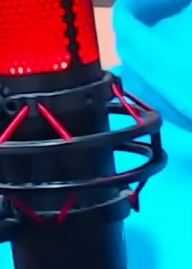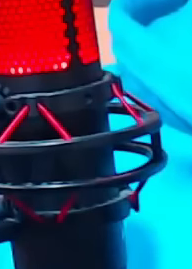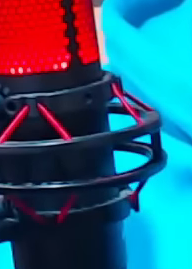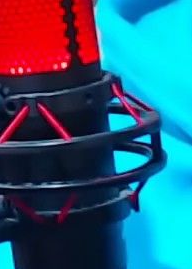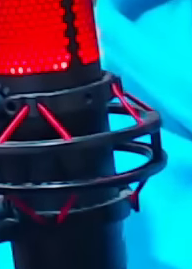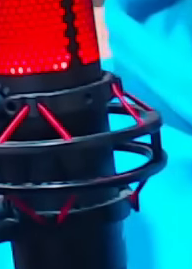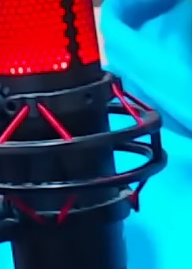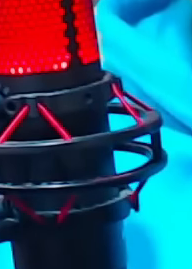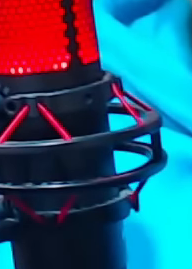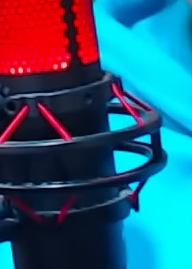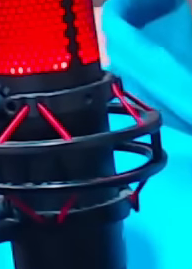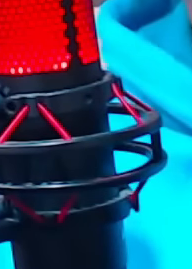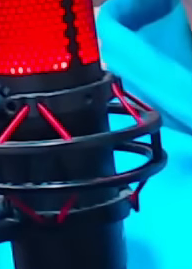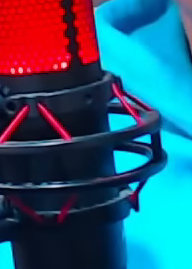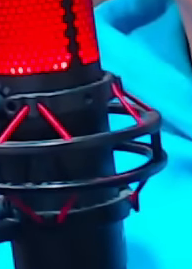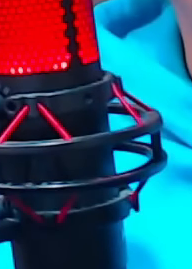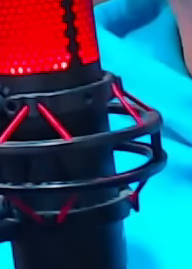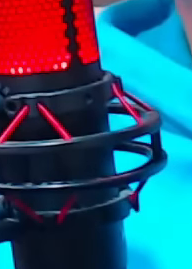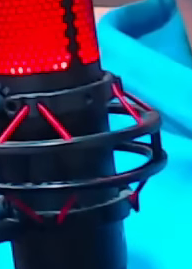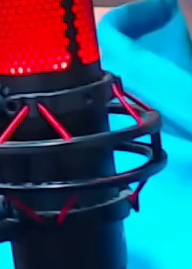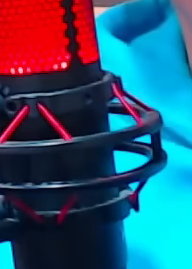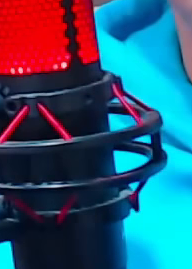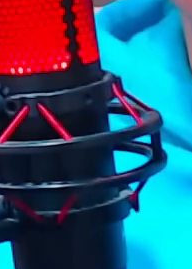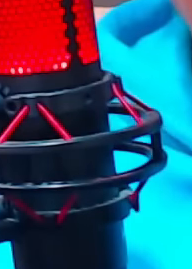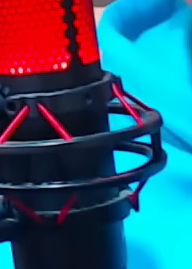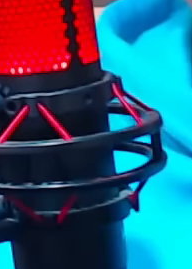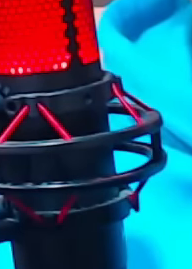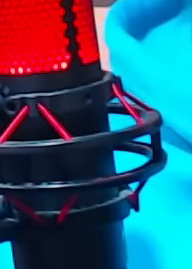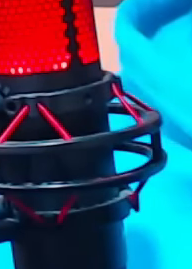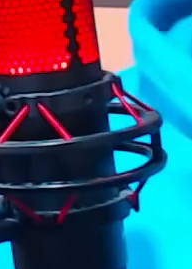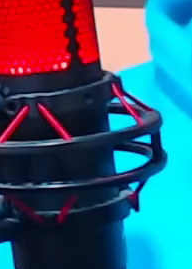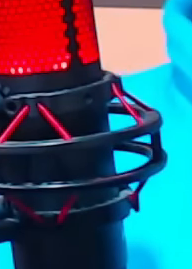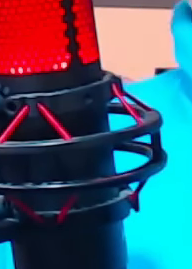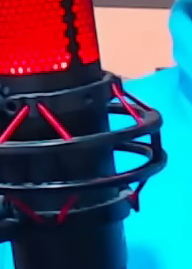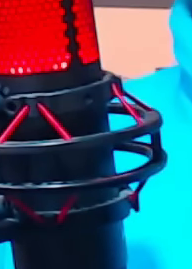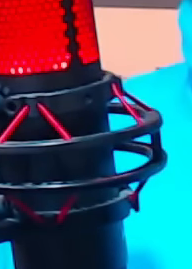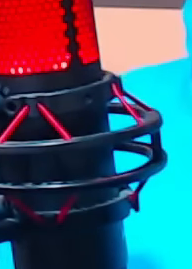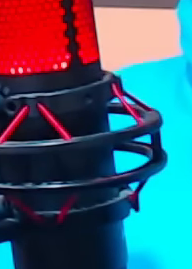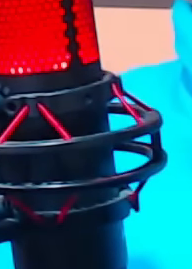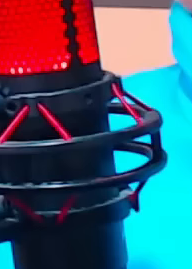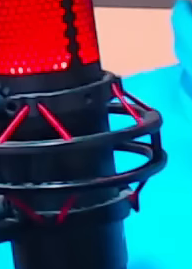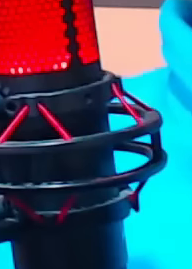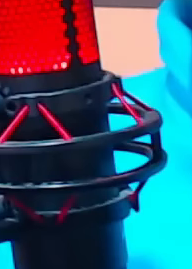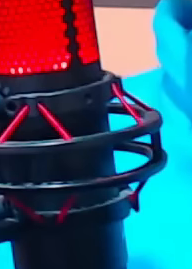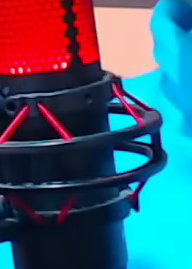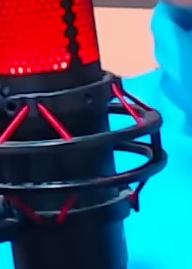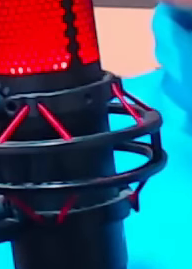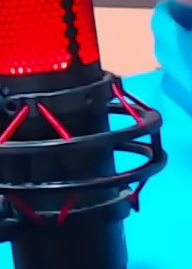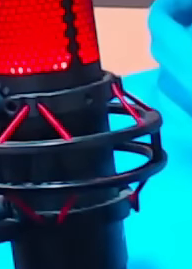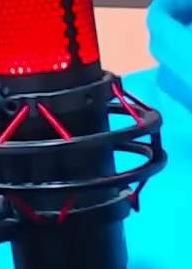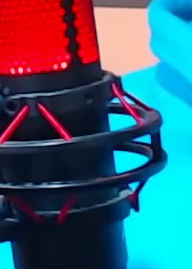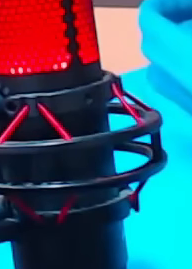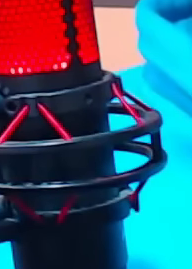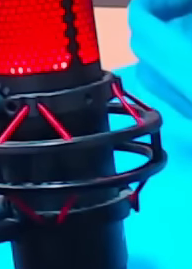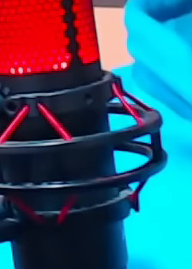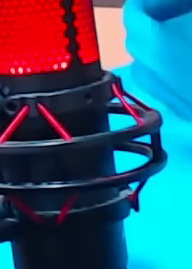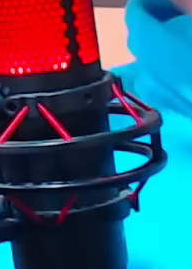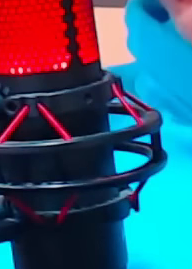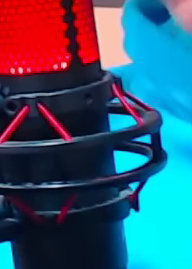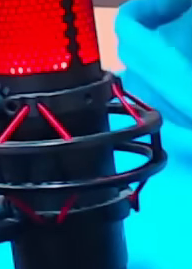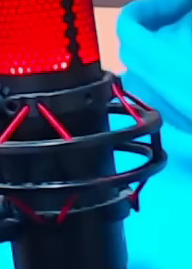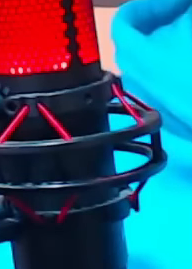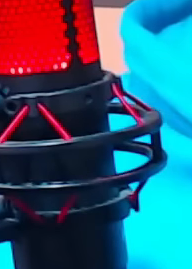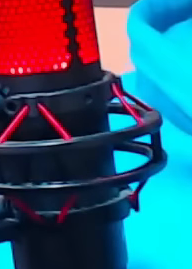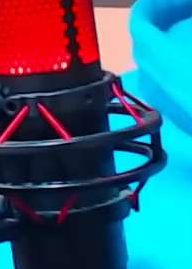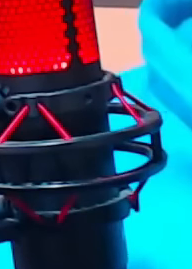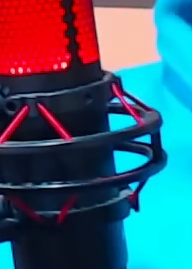ya saben, si les gustó el video, déjenles muchos likes. Si son nuevos, suscríbanse al canal. Síganme en Instagram, que aparece por acá, y déjenme en los